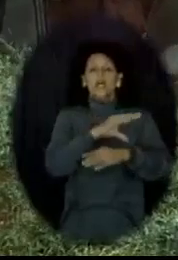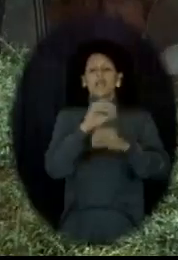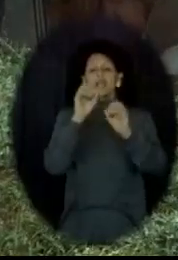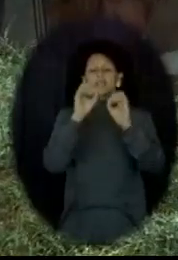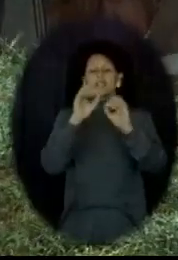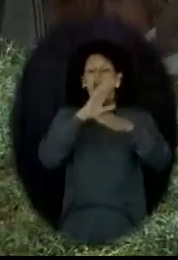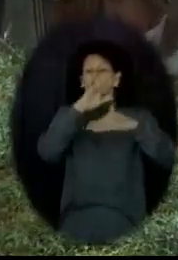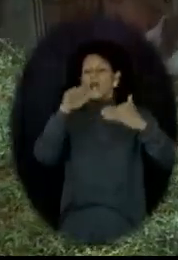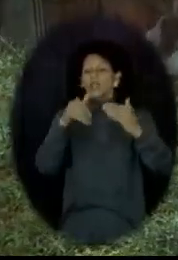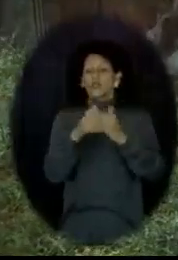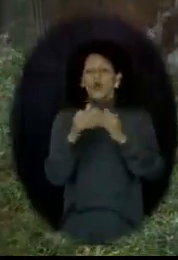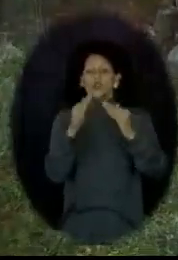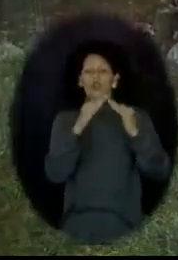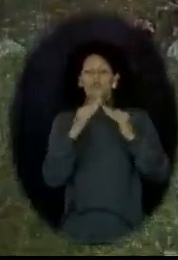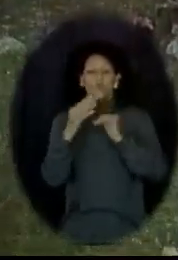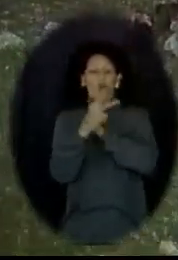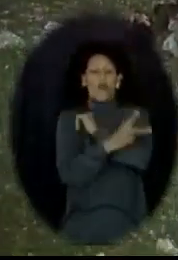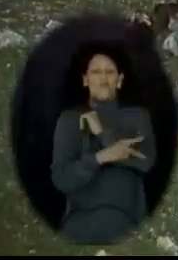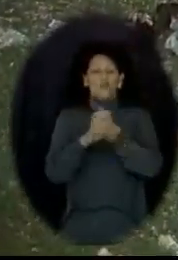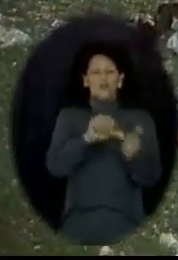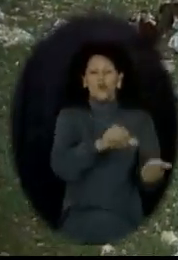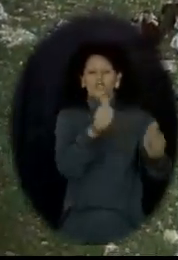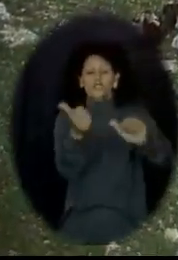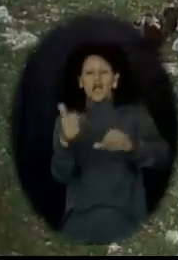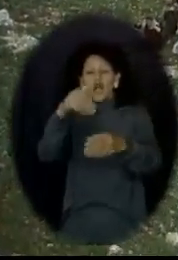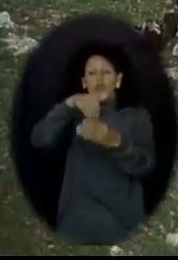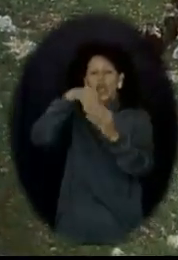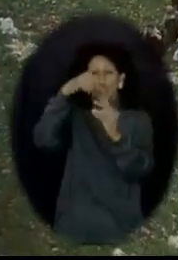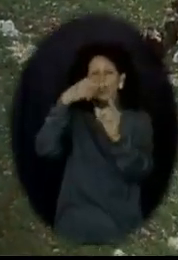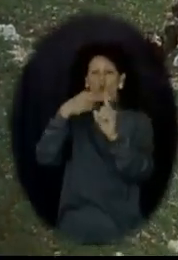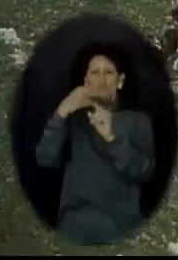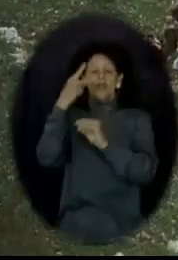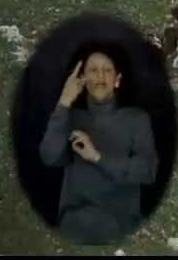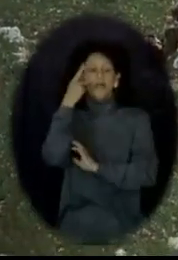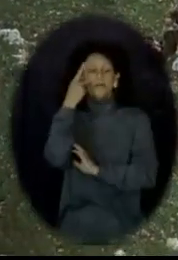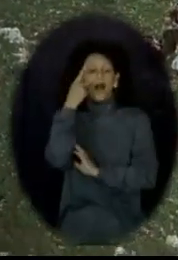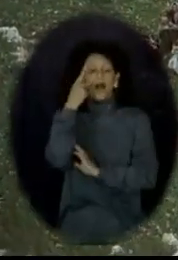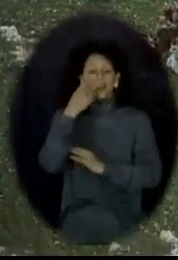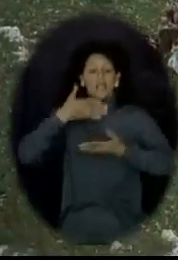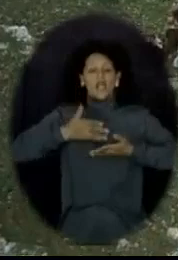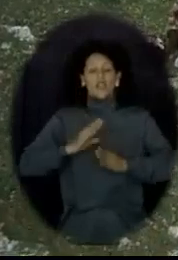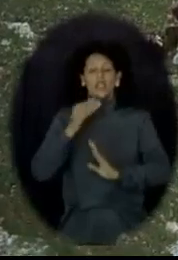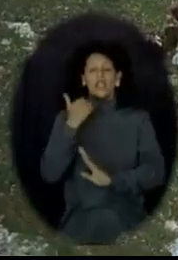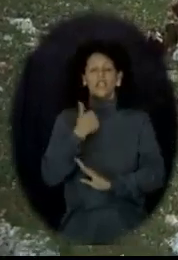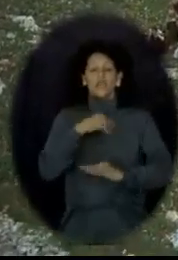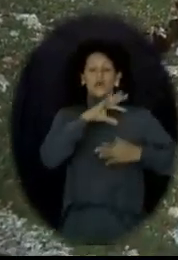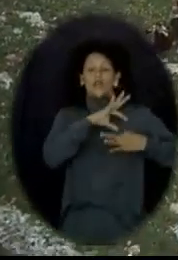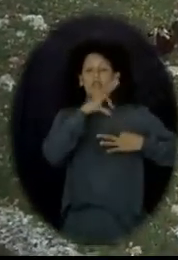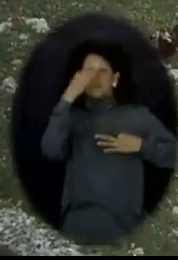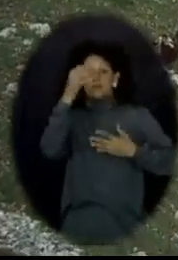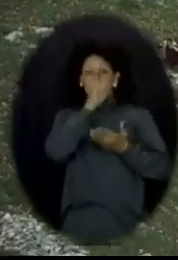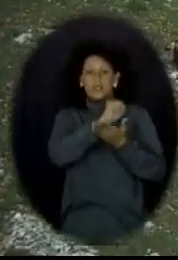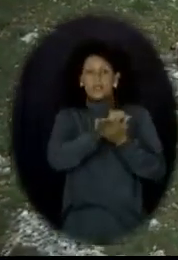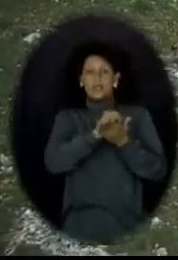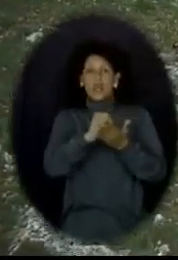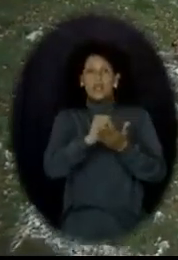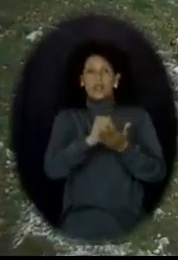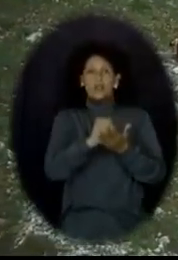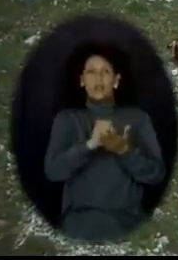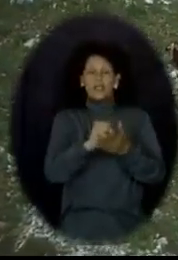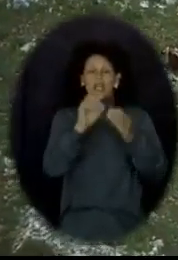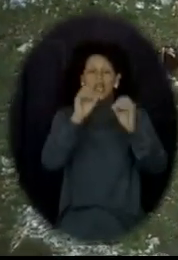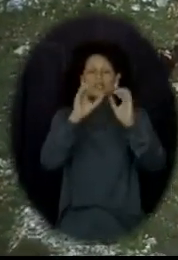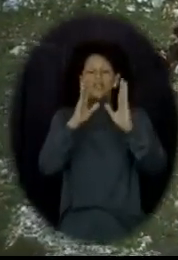Vayan entonces y enseñen a todas las naciones, bautizando en el nombre del Padre, del Hijo y del Espíritu Santo.